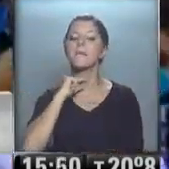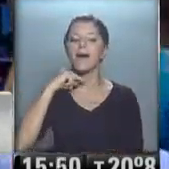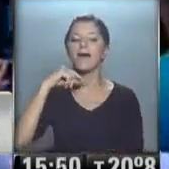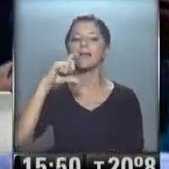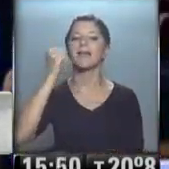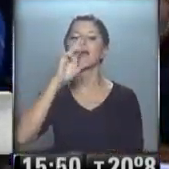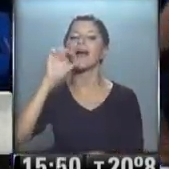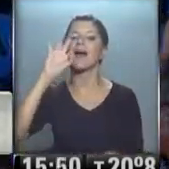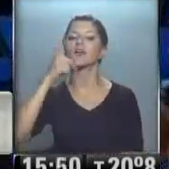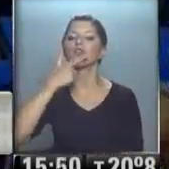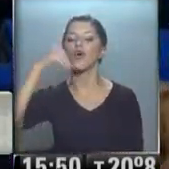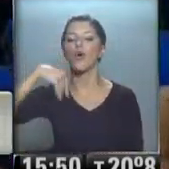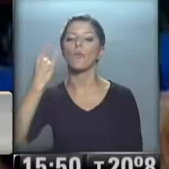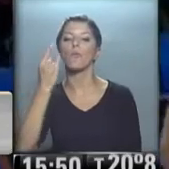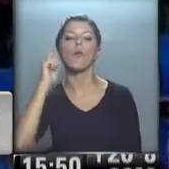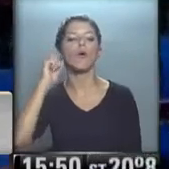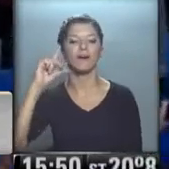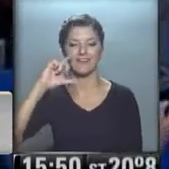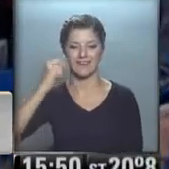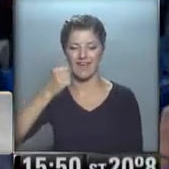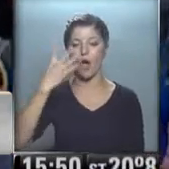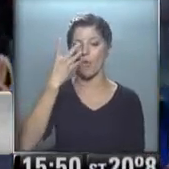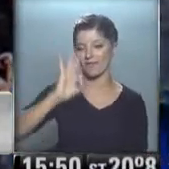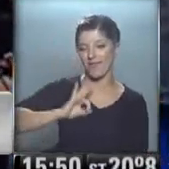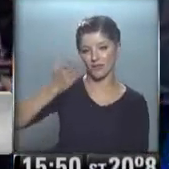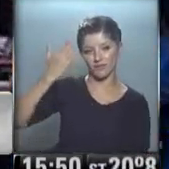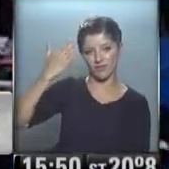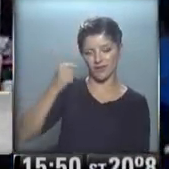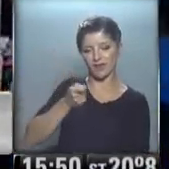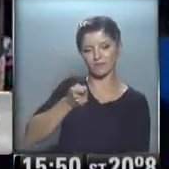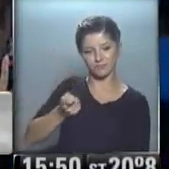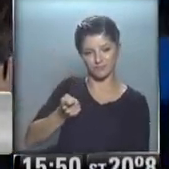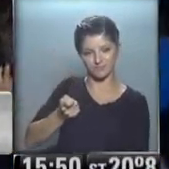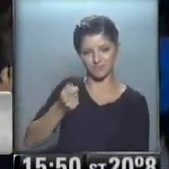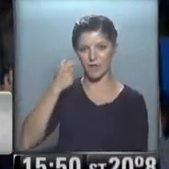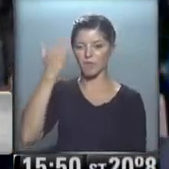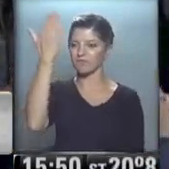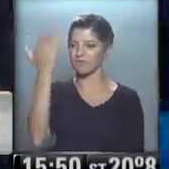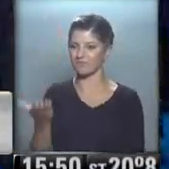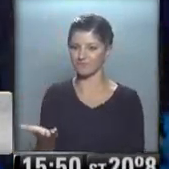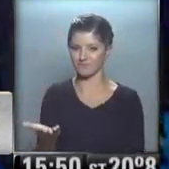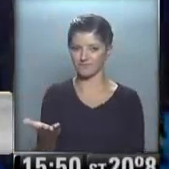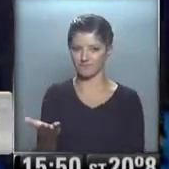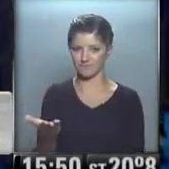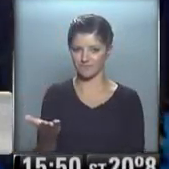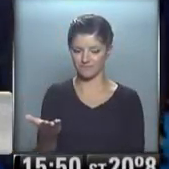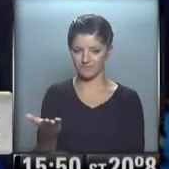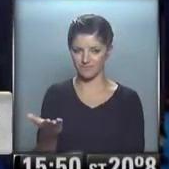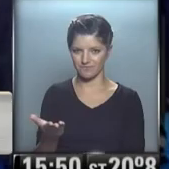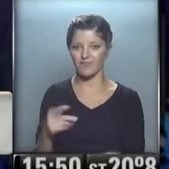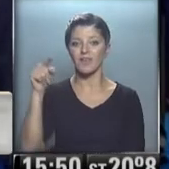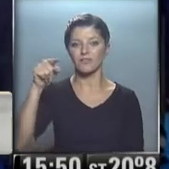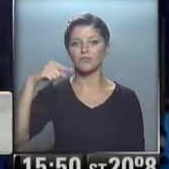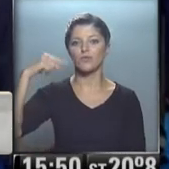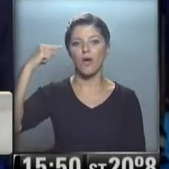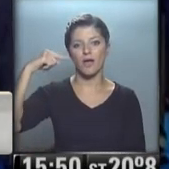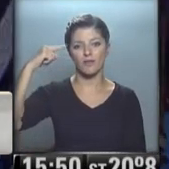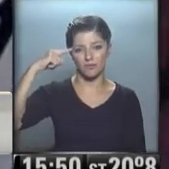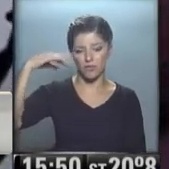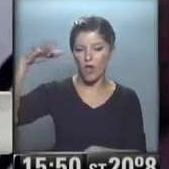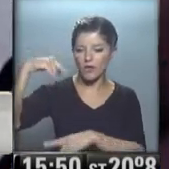Mujica, 40 años de su asesinato, su imagen y legado que perdurarán a través